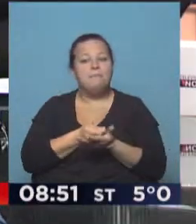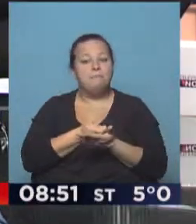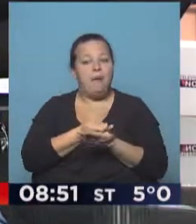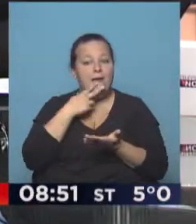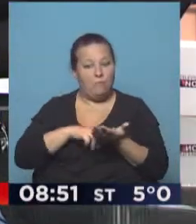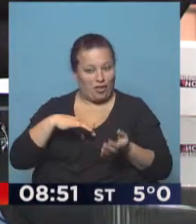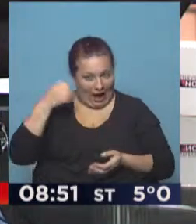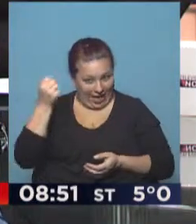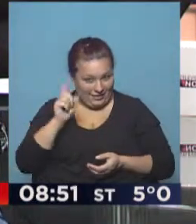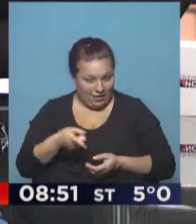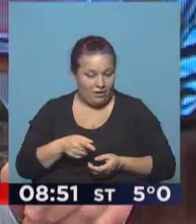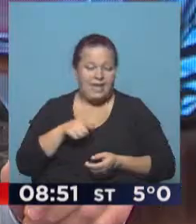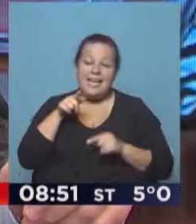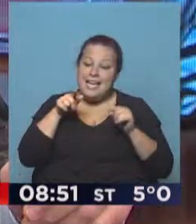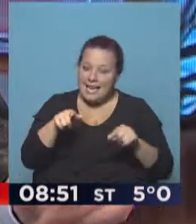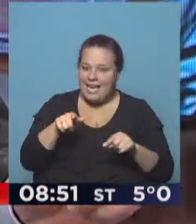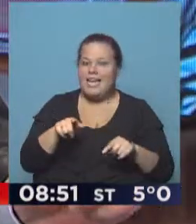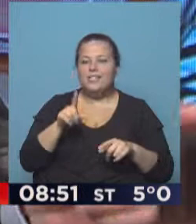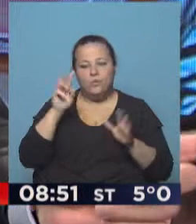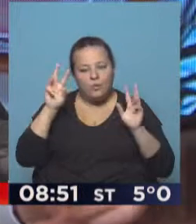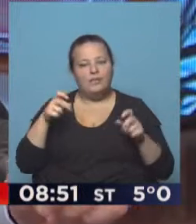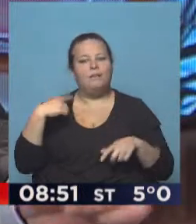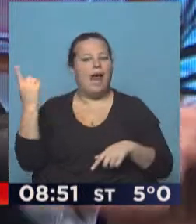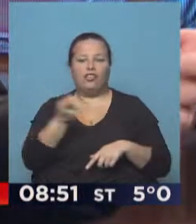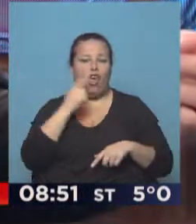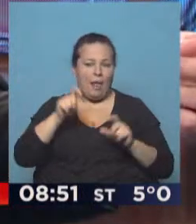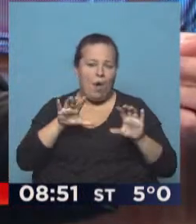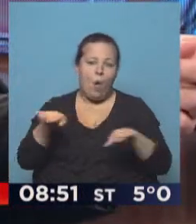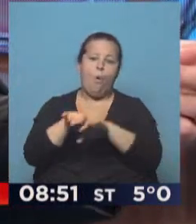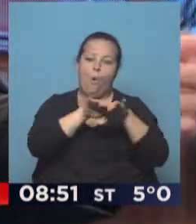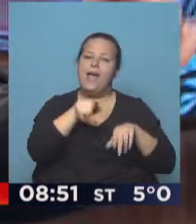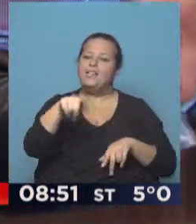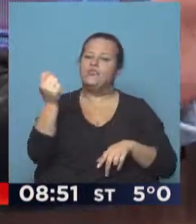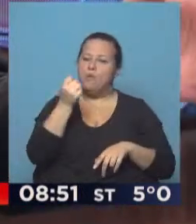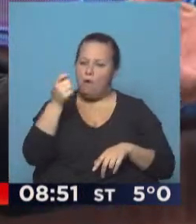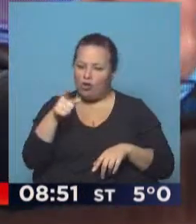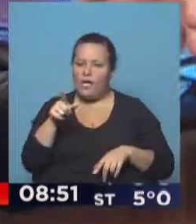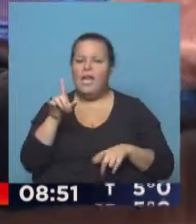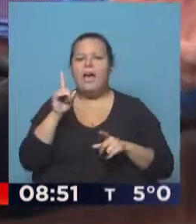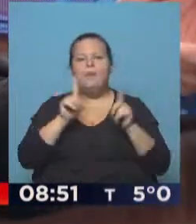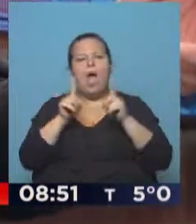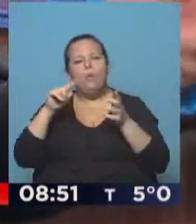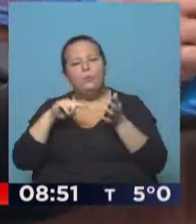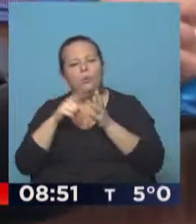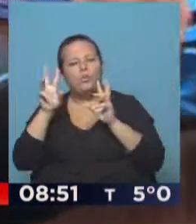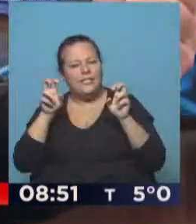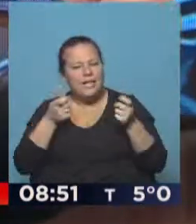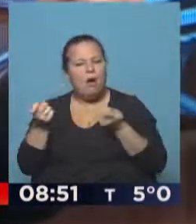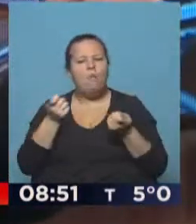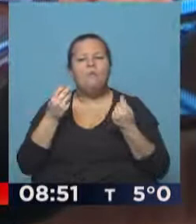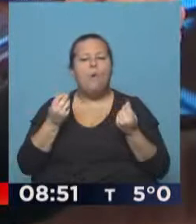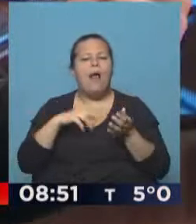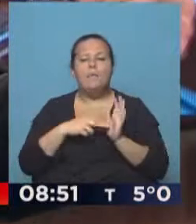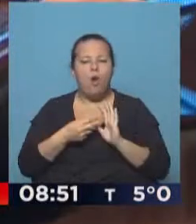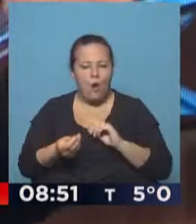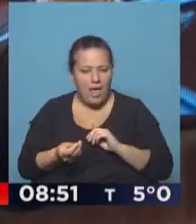el impuesto a las ganancias, ¿no? Eso sí es un tema. Digo, para el resto de la sociedad, ¿no? Es un tema importante, pero tiene algunas cuestiones operativas, que ¿saben cuál es el